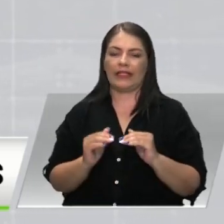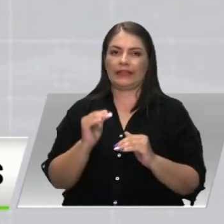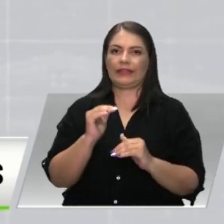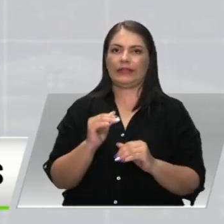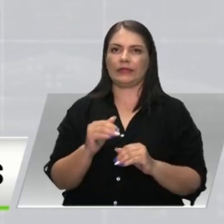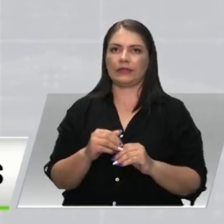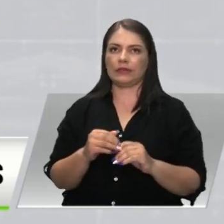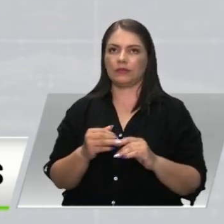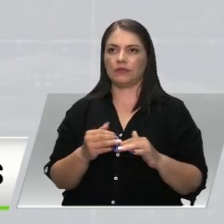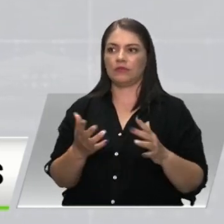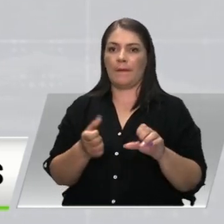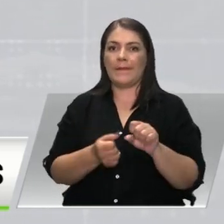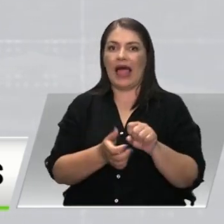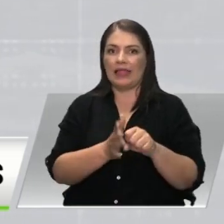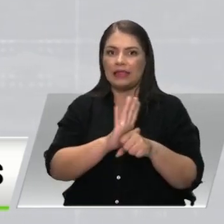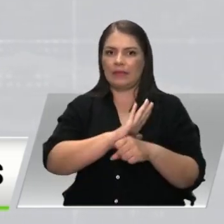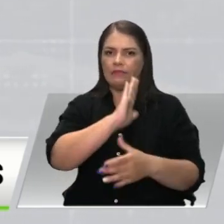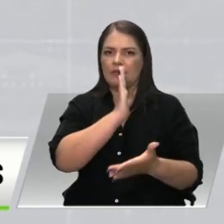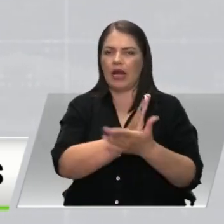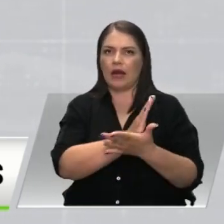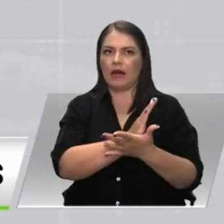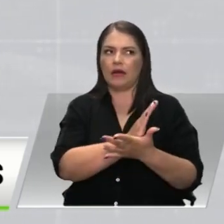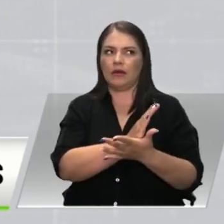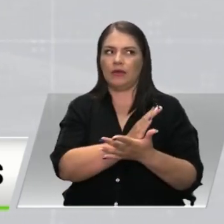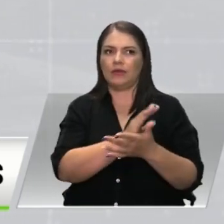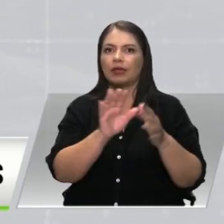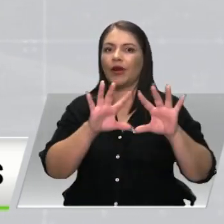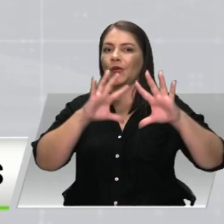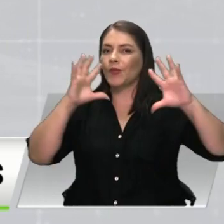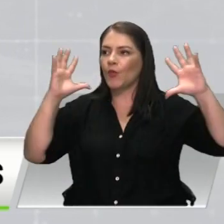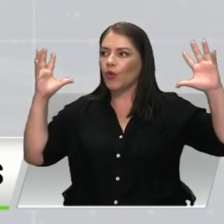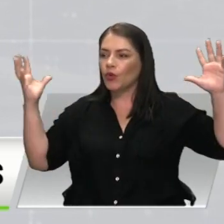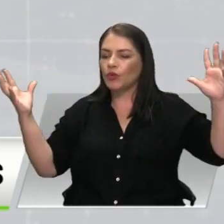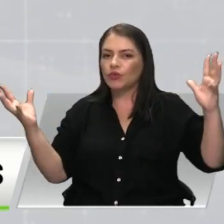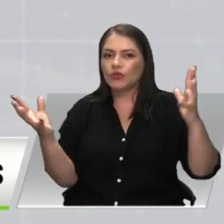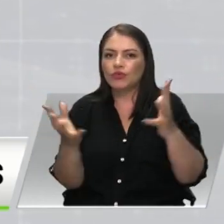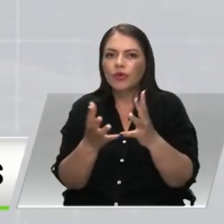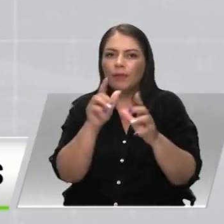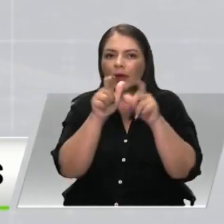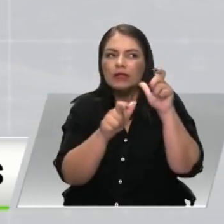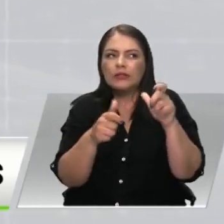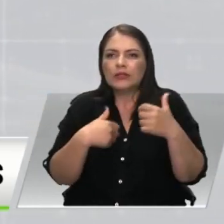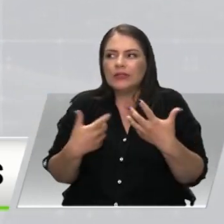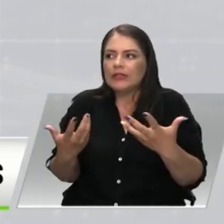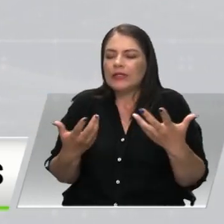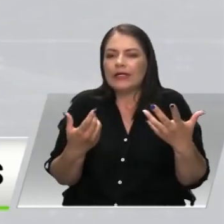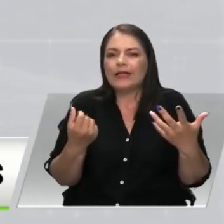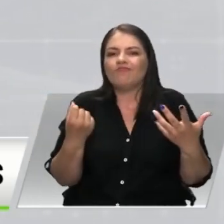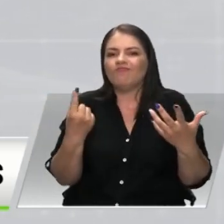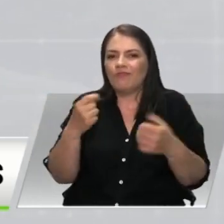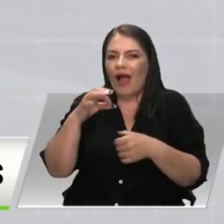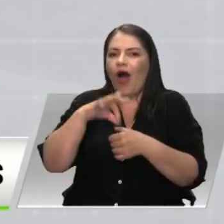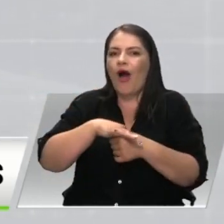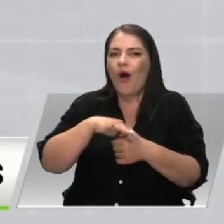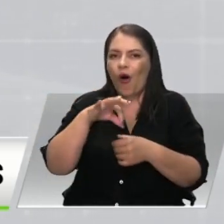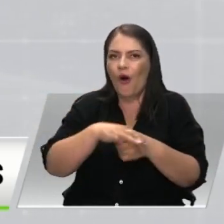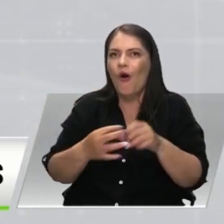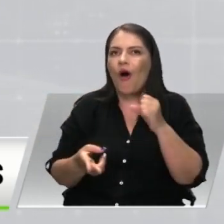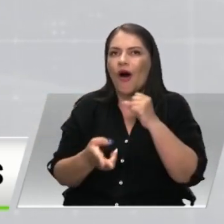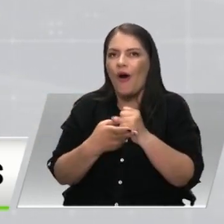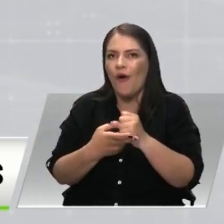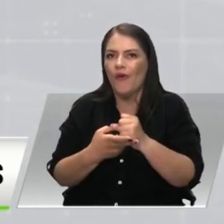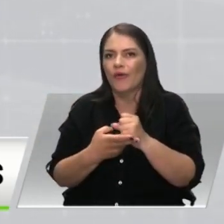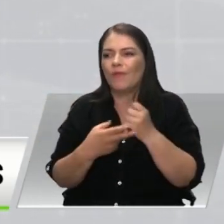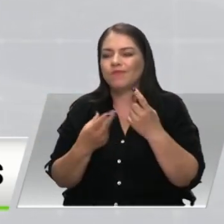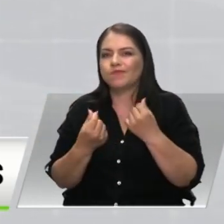cualitativo la pandemia. La pandemia creo que a nivel mundial nos permitió entender a todos que necesitábamos tener un